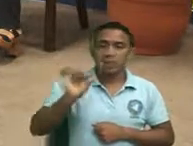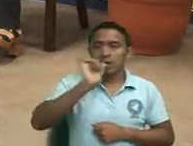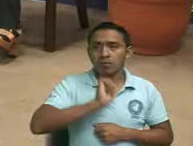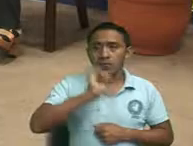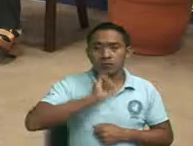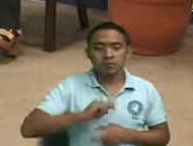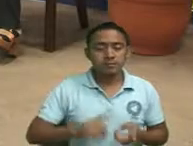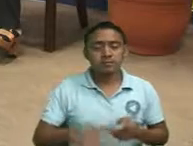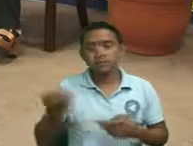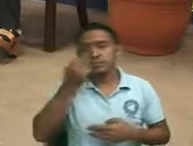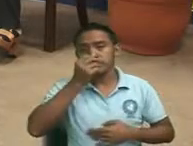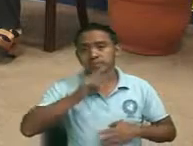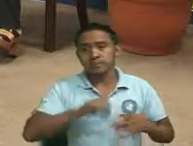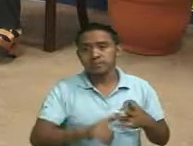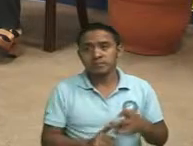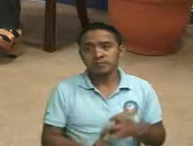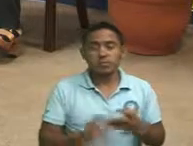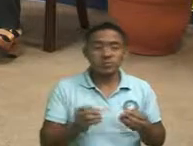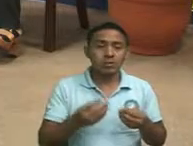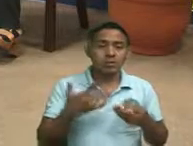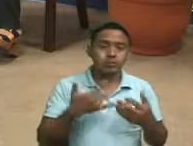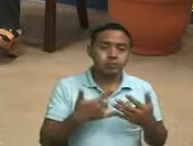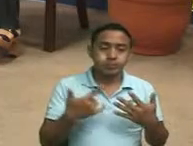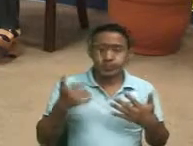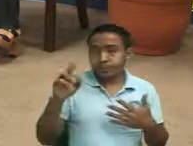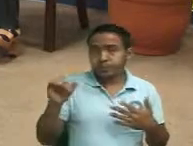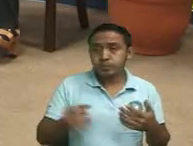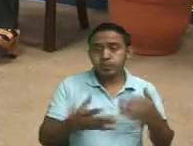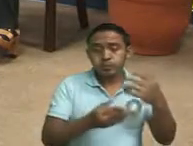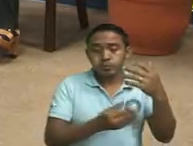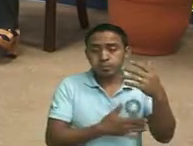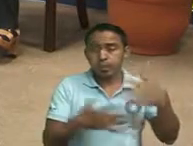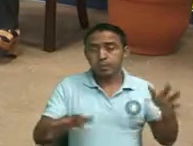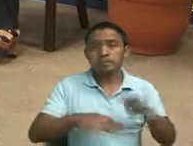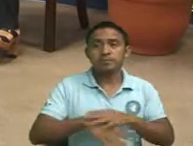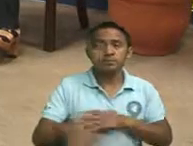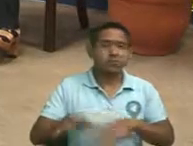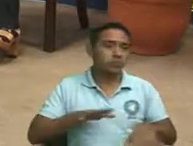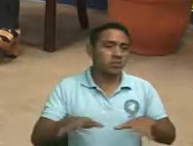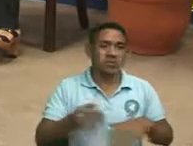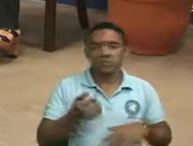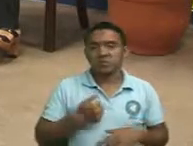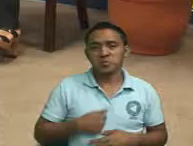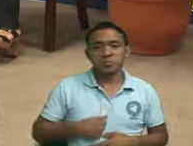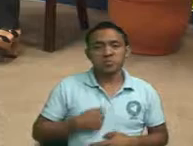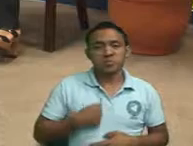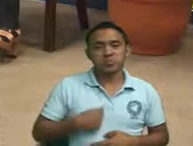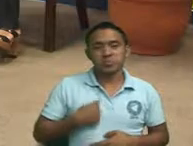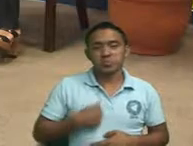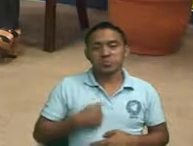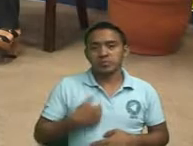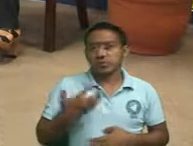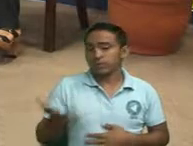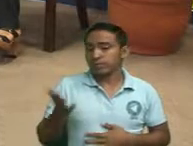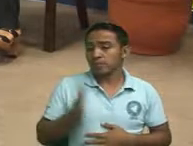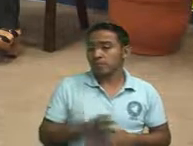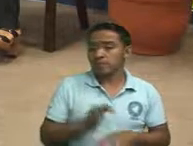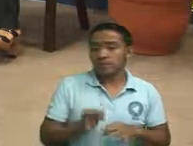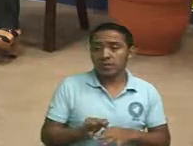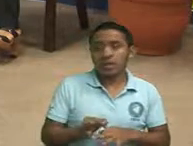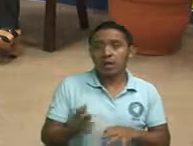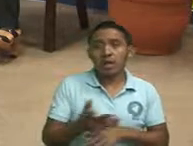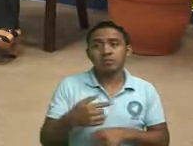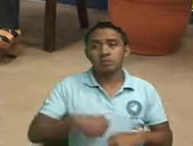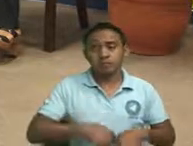la alimentación cargada de grasa, eso no permite que hagas un buen una buena digestión y